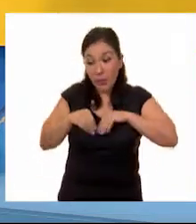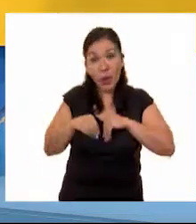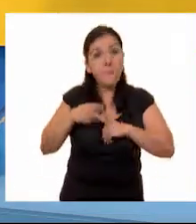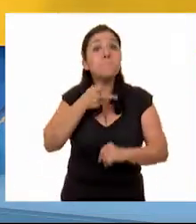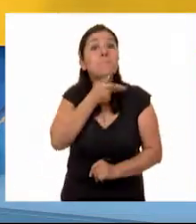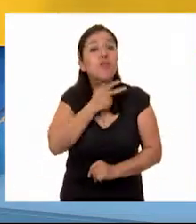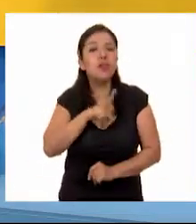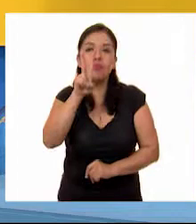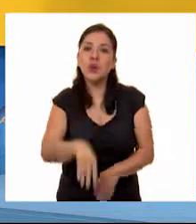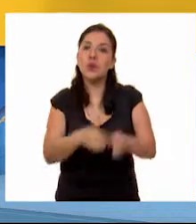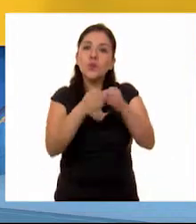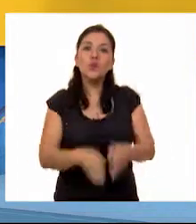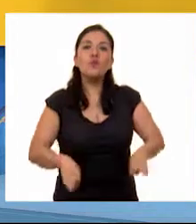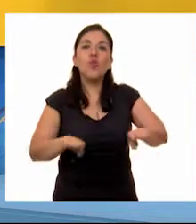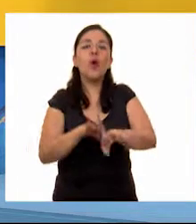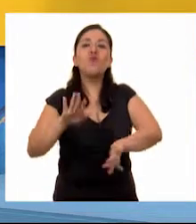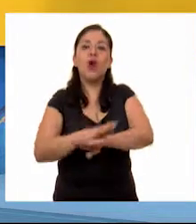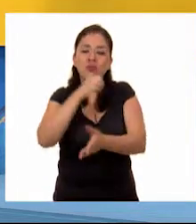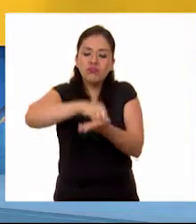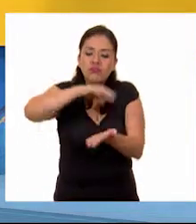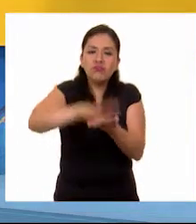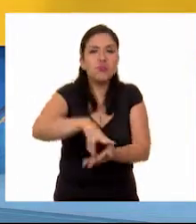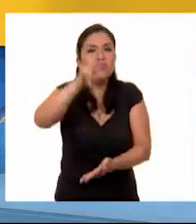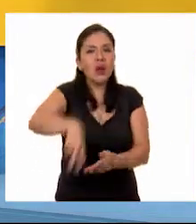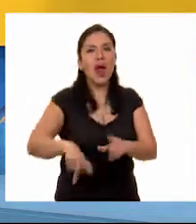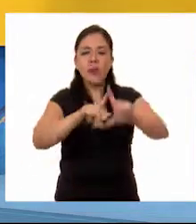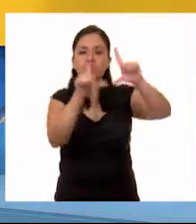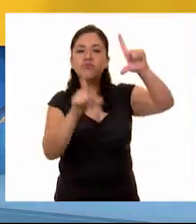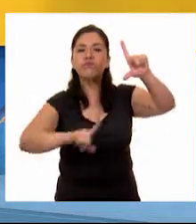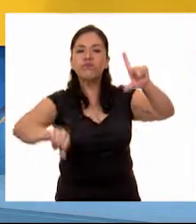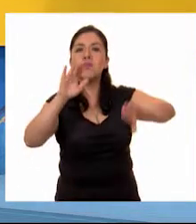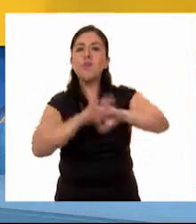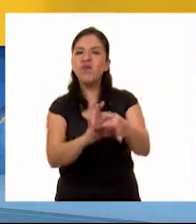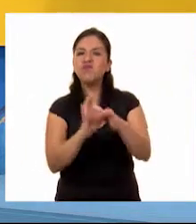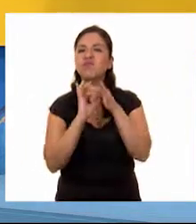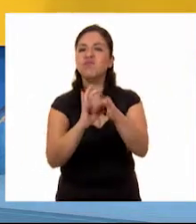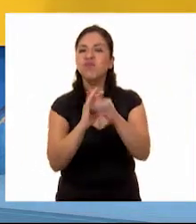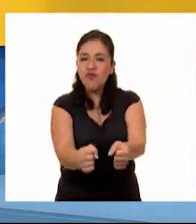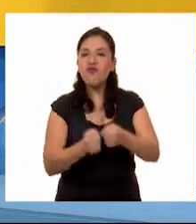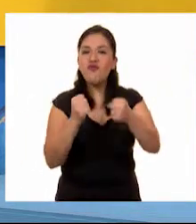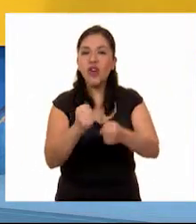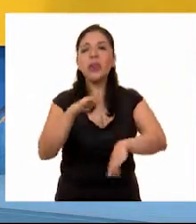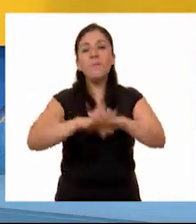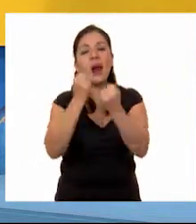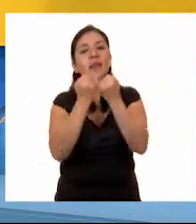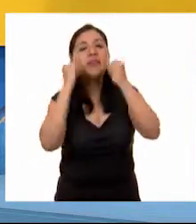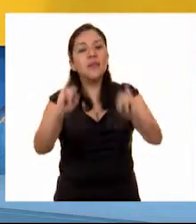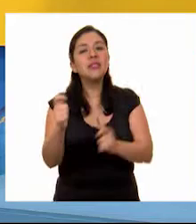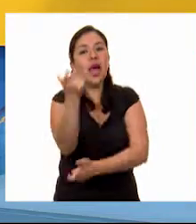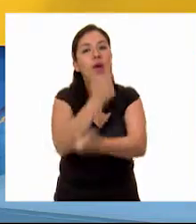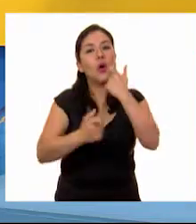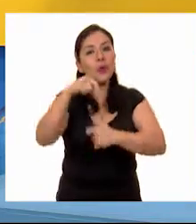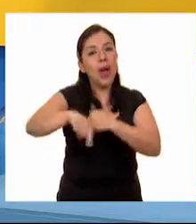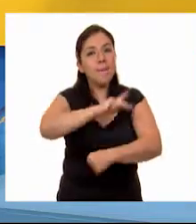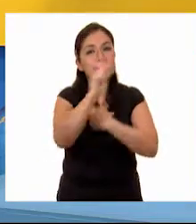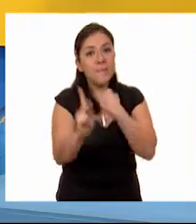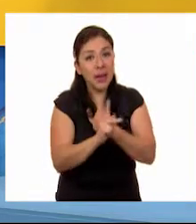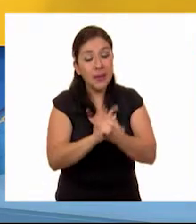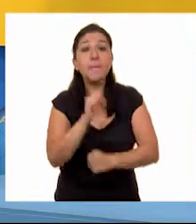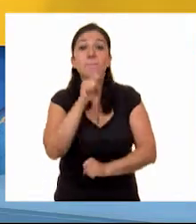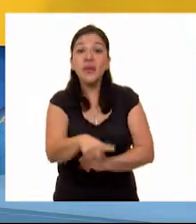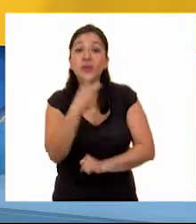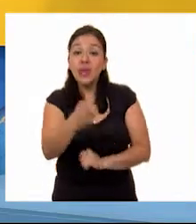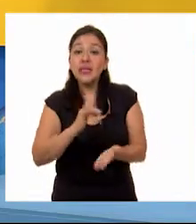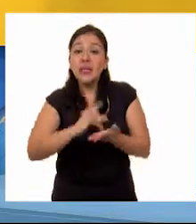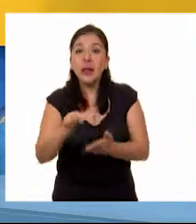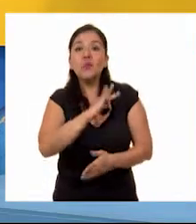muy importante porque reafirmó la soberanía nacional y le dio impulso a la independencia económica de nuestro país. Entonces, de esta